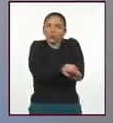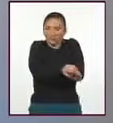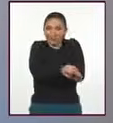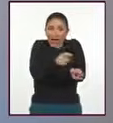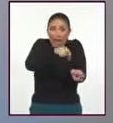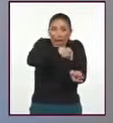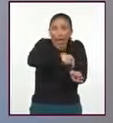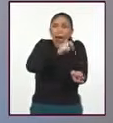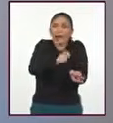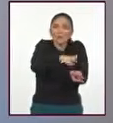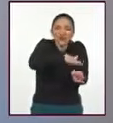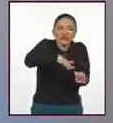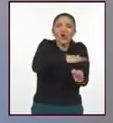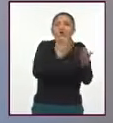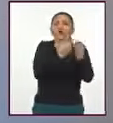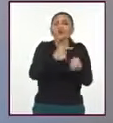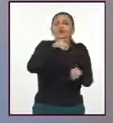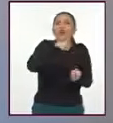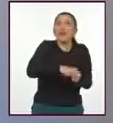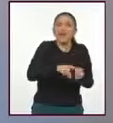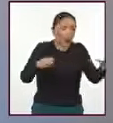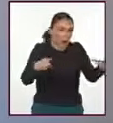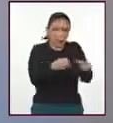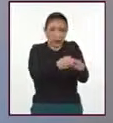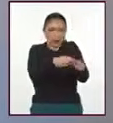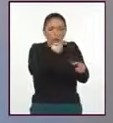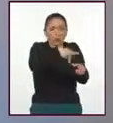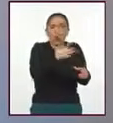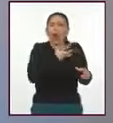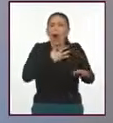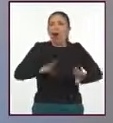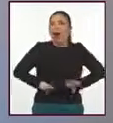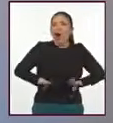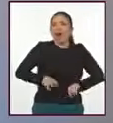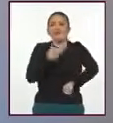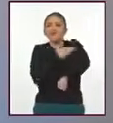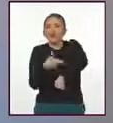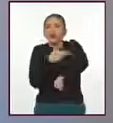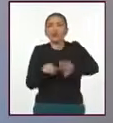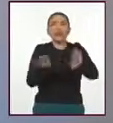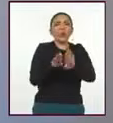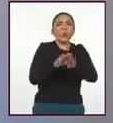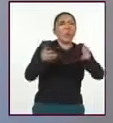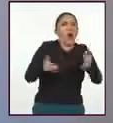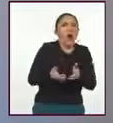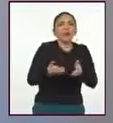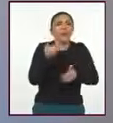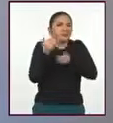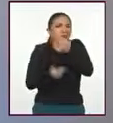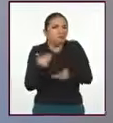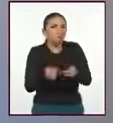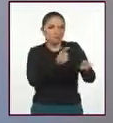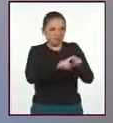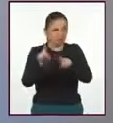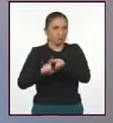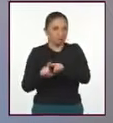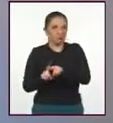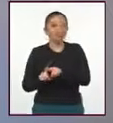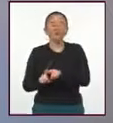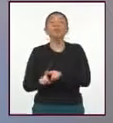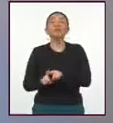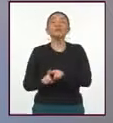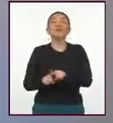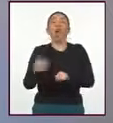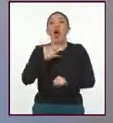pequeño, con ciertas formas de funcionar, con ciertos procesos, con procedimientos. Hay una